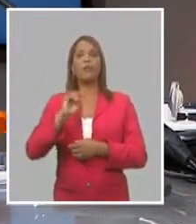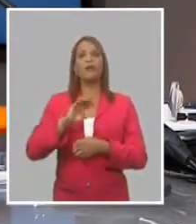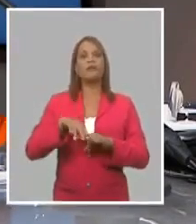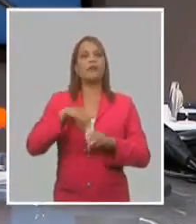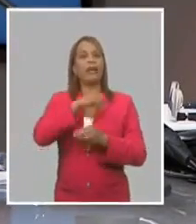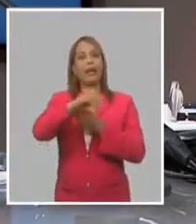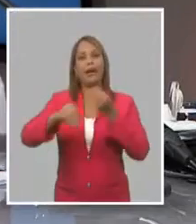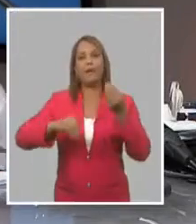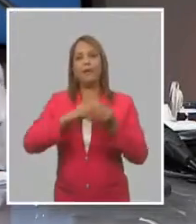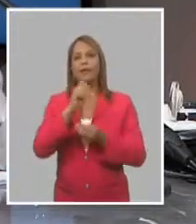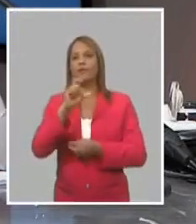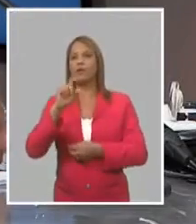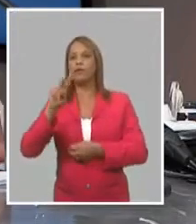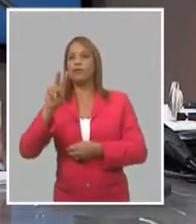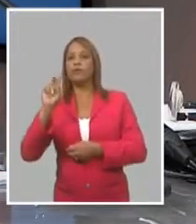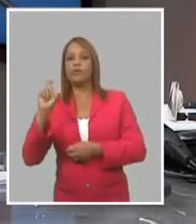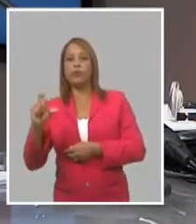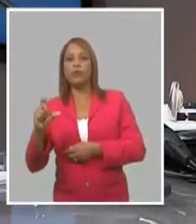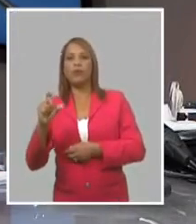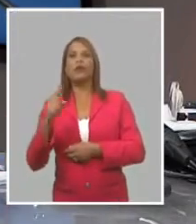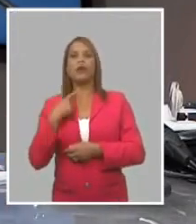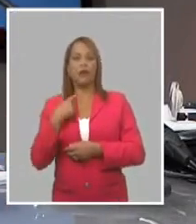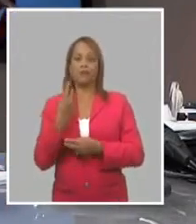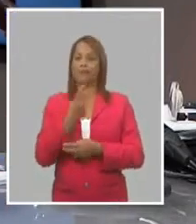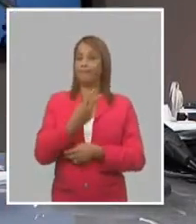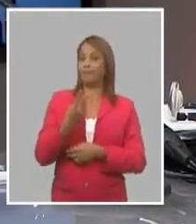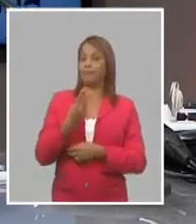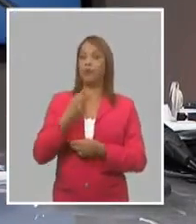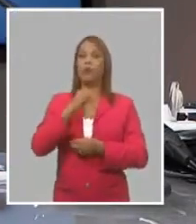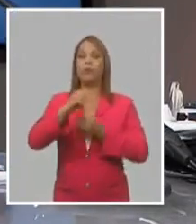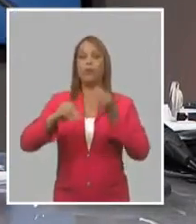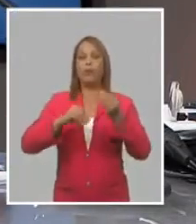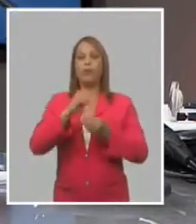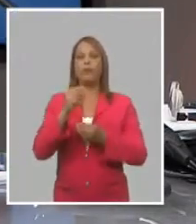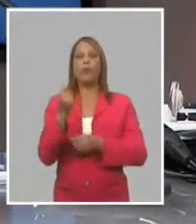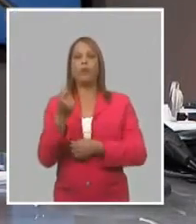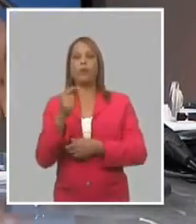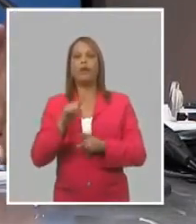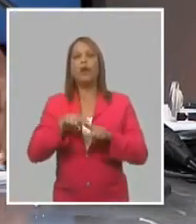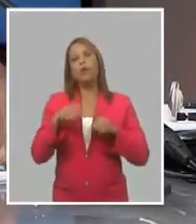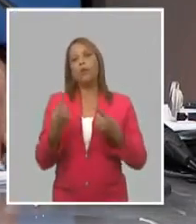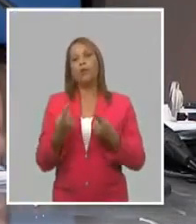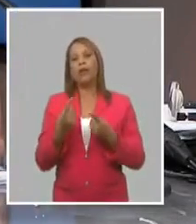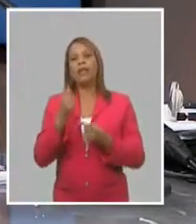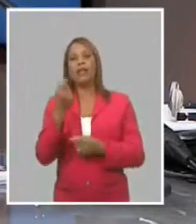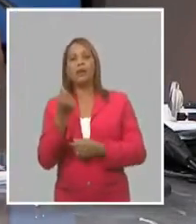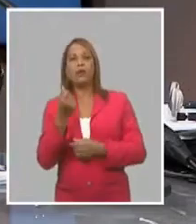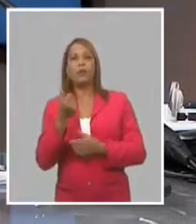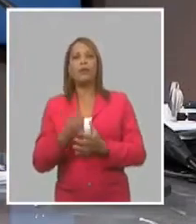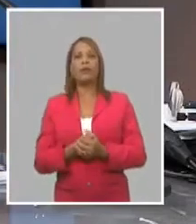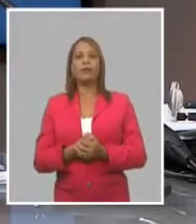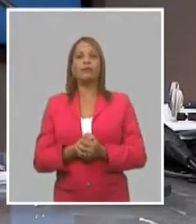CUC, ahora tenemos peso y CUC. Entonces la pregunta es, ¿por qué las economías